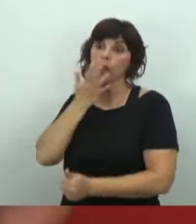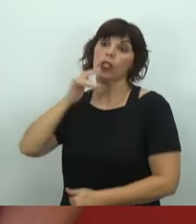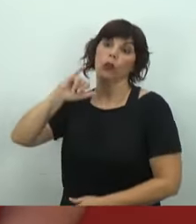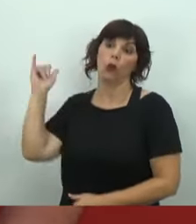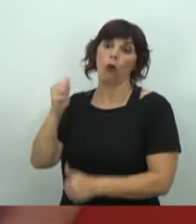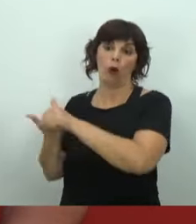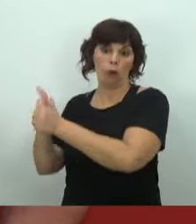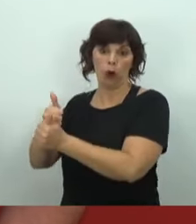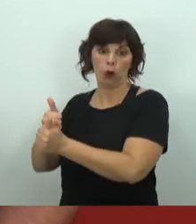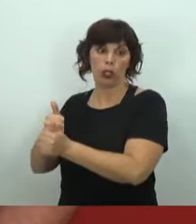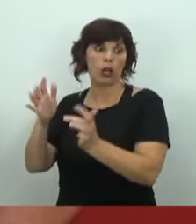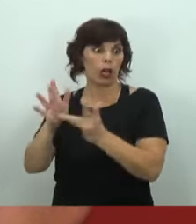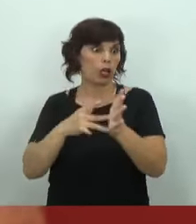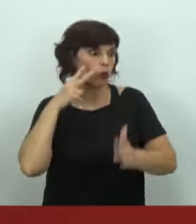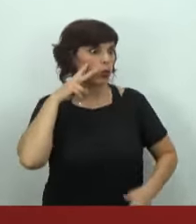Como Dios el Padre